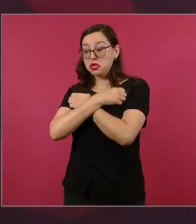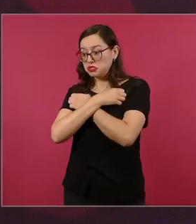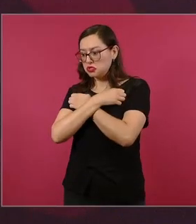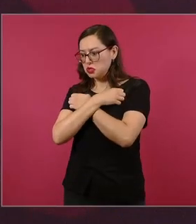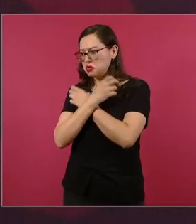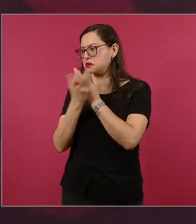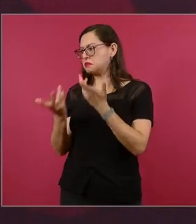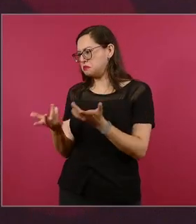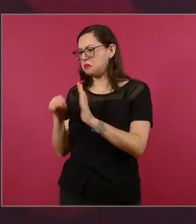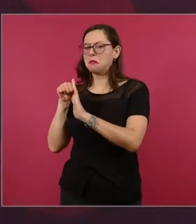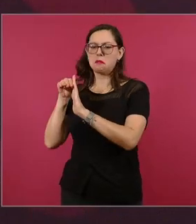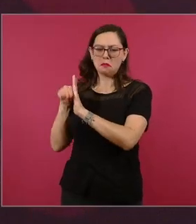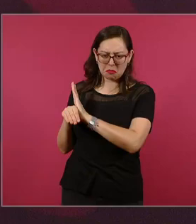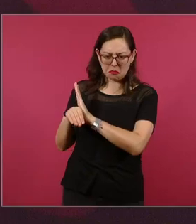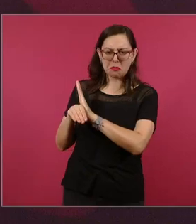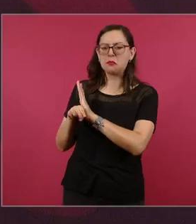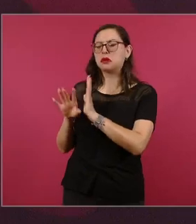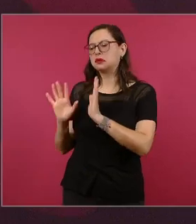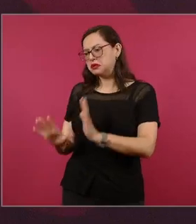echar a andar